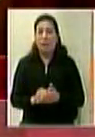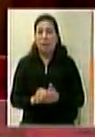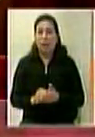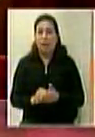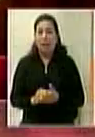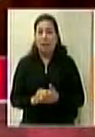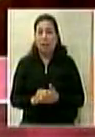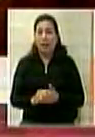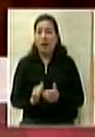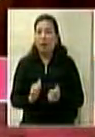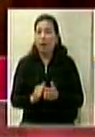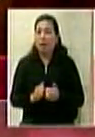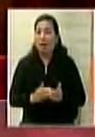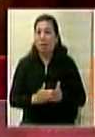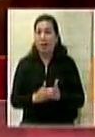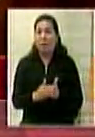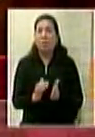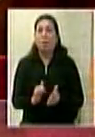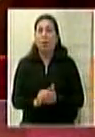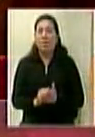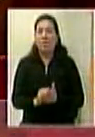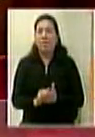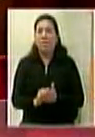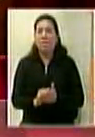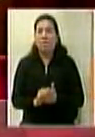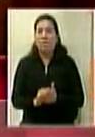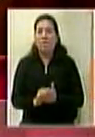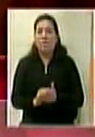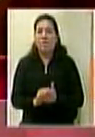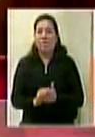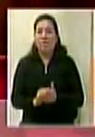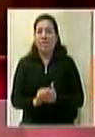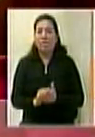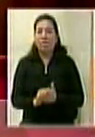economistas o estar en el camino de la